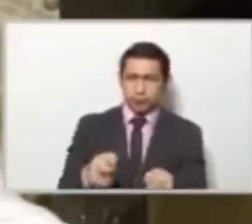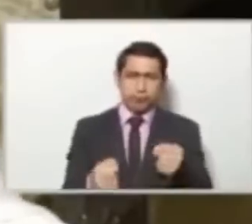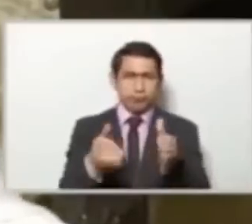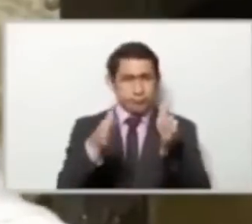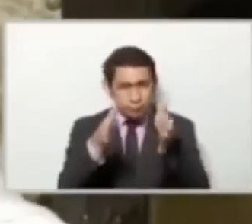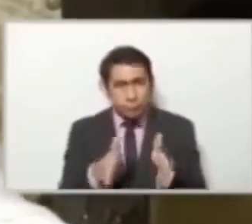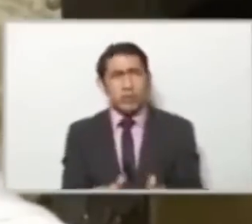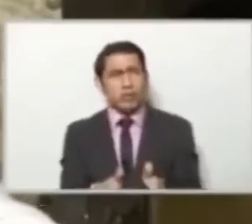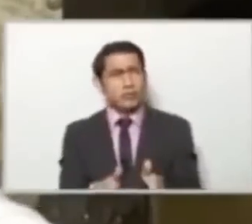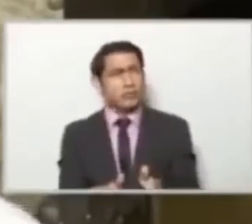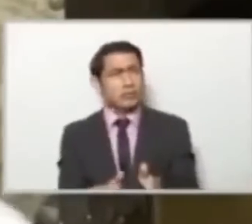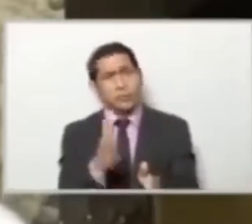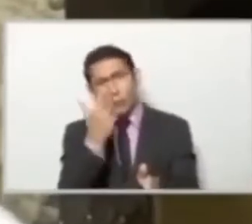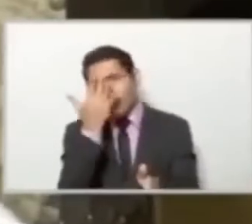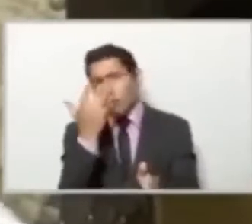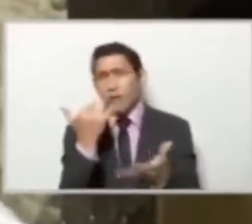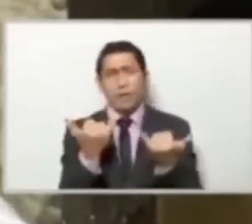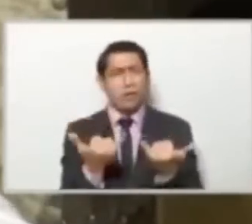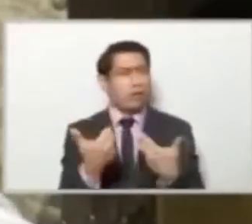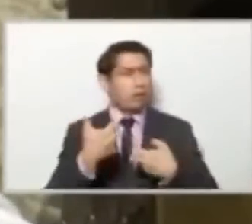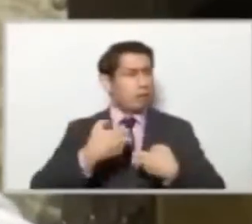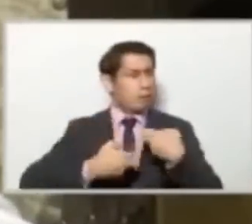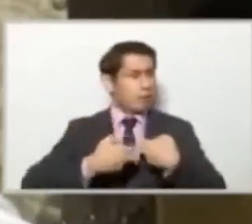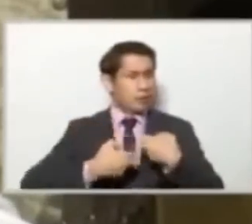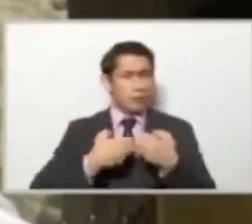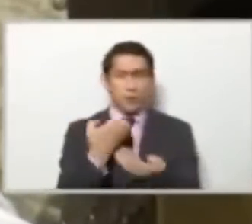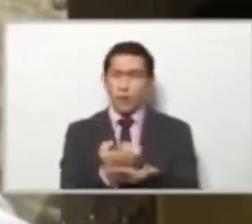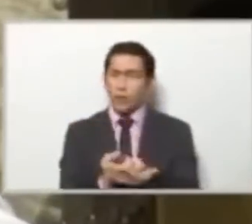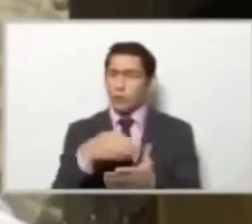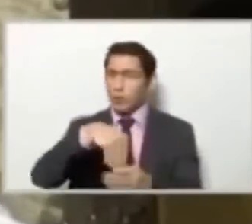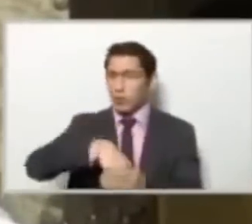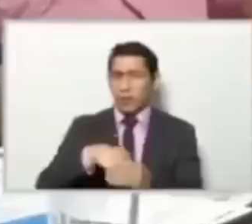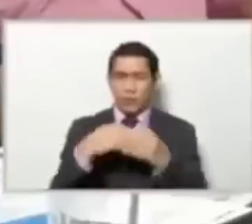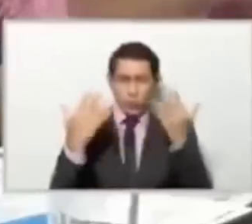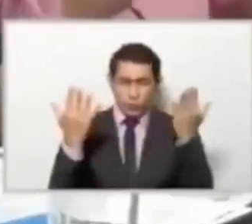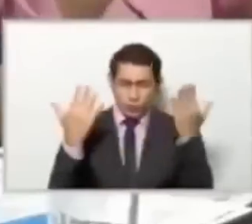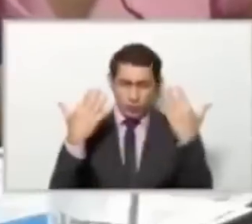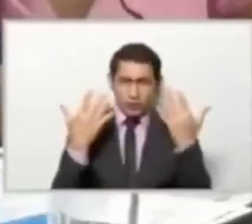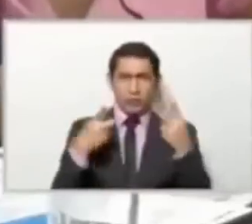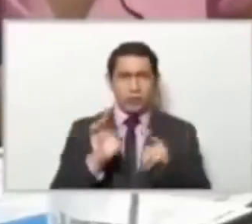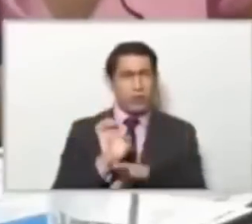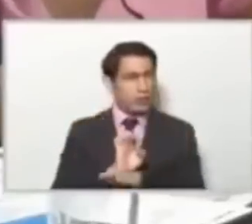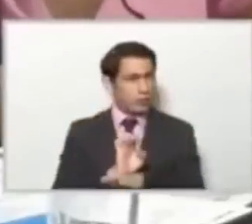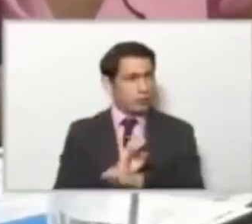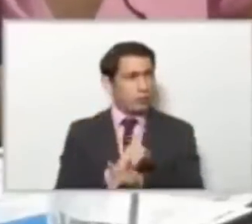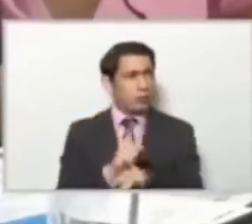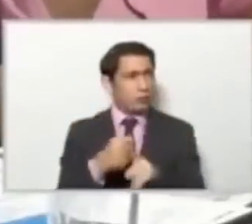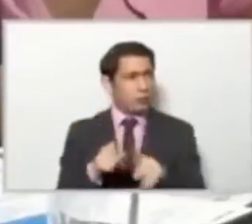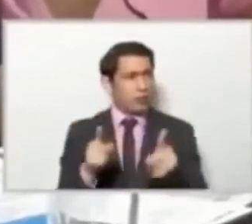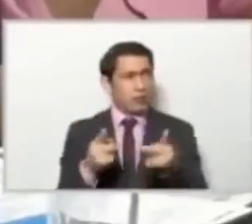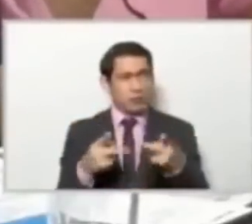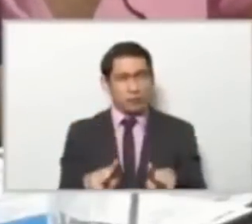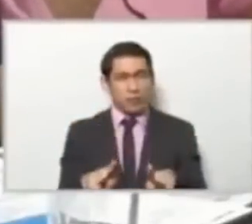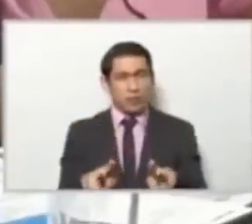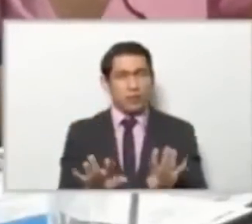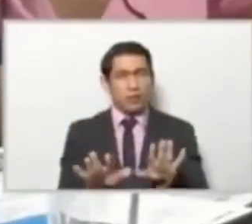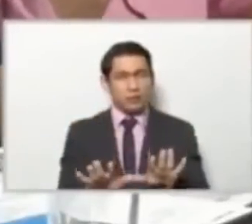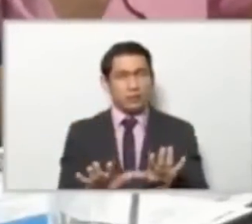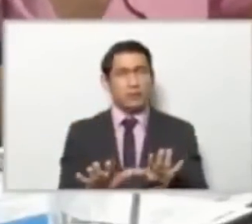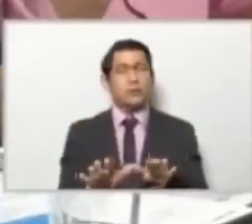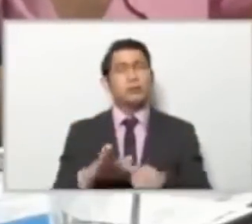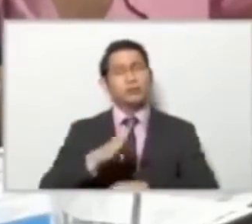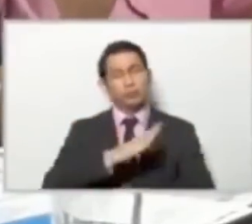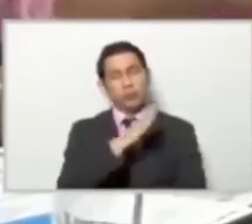transportistas, más aún en la situación económica actual que atraviesa Guayaquil y atraviesa todo el país. Pero además de eso, también contamos